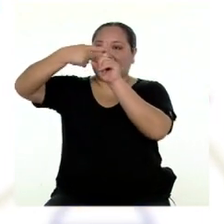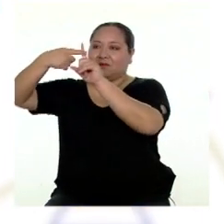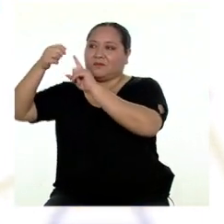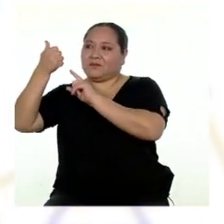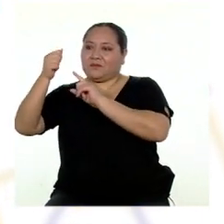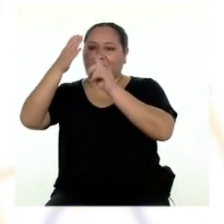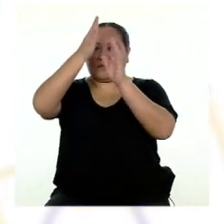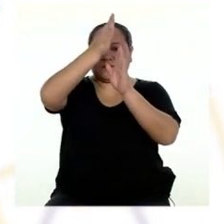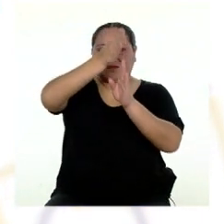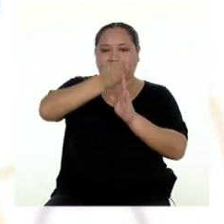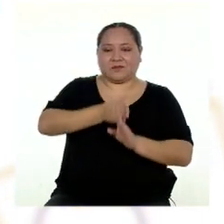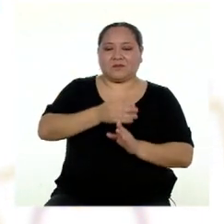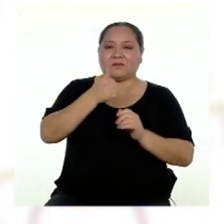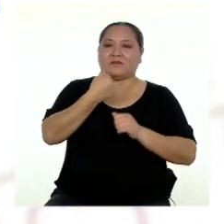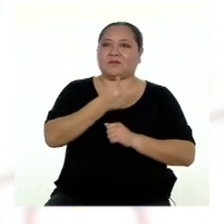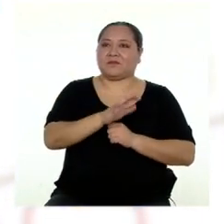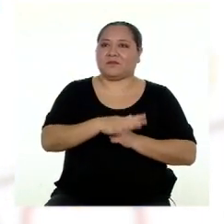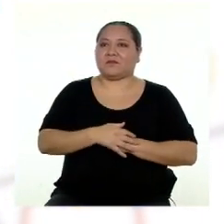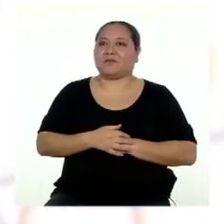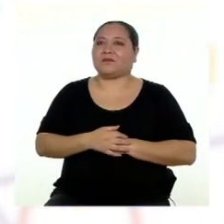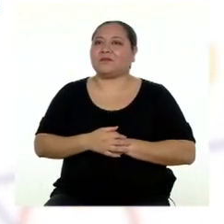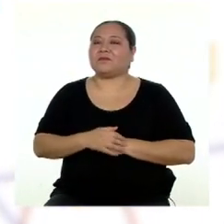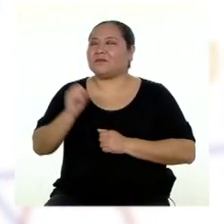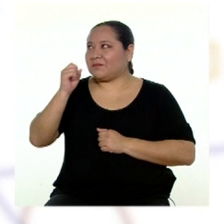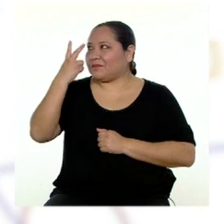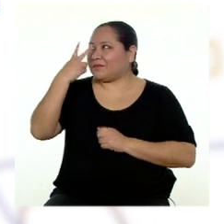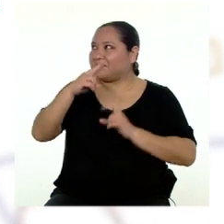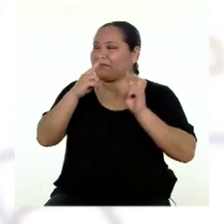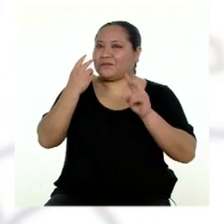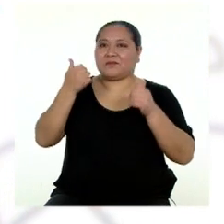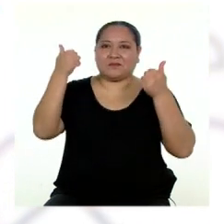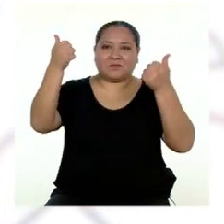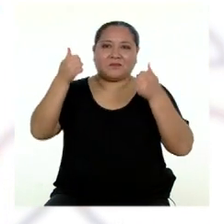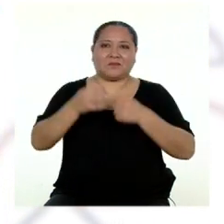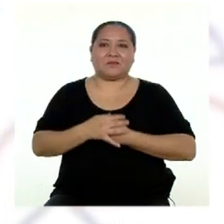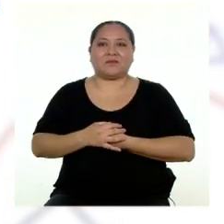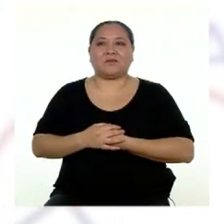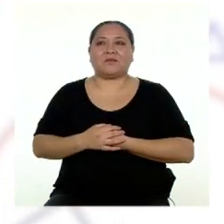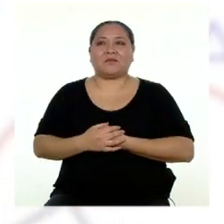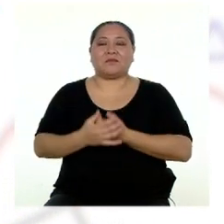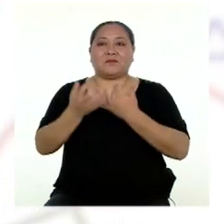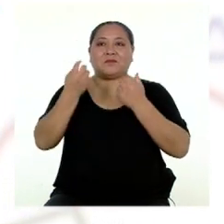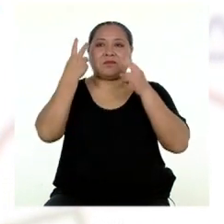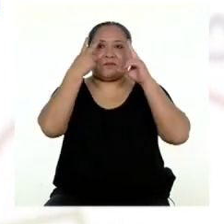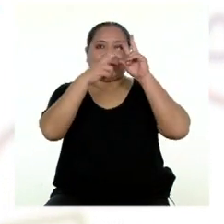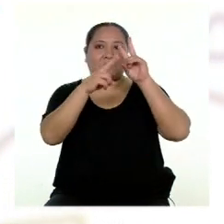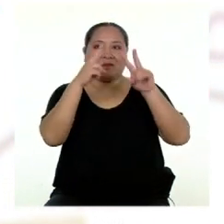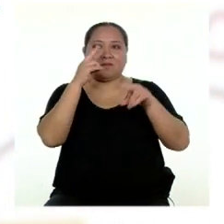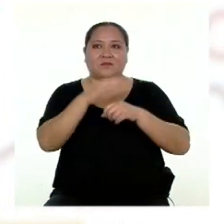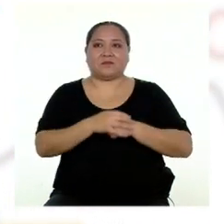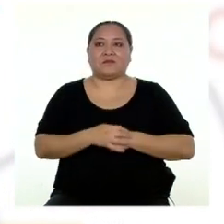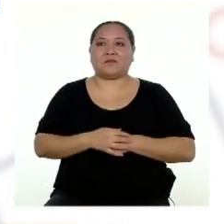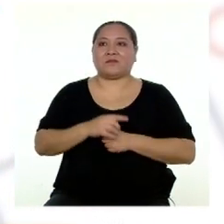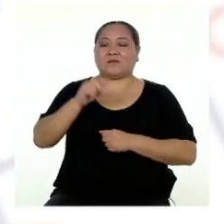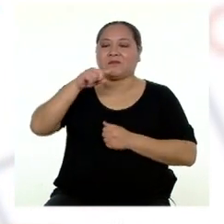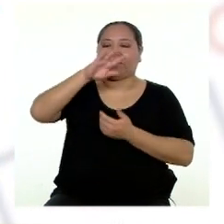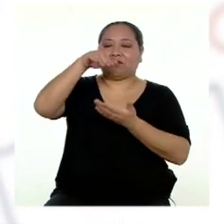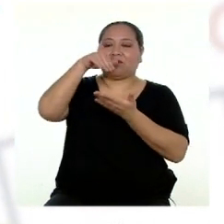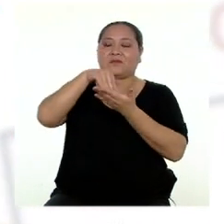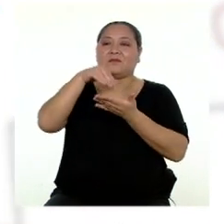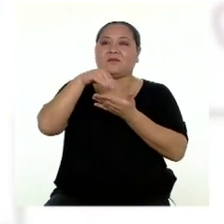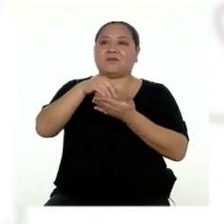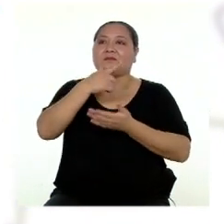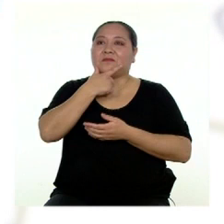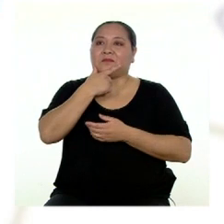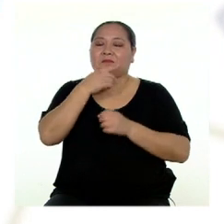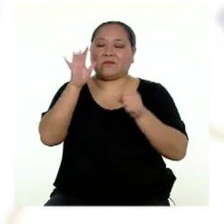suman 15. ¿No es así? Sí, profesora, lo veo. ¡Fantástico! Ahora observa. A partir de la celda amarilla se ha completado